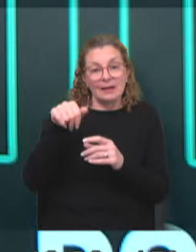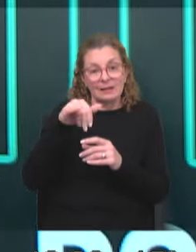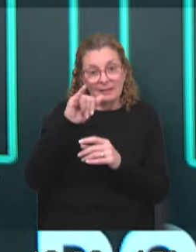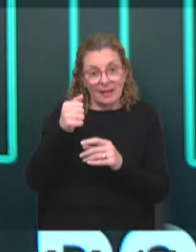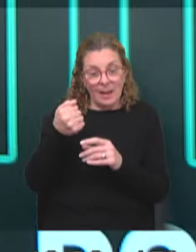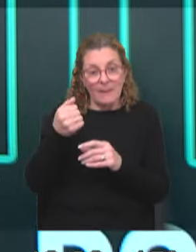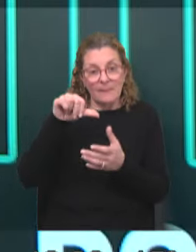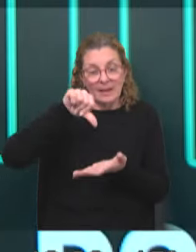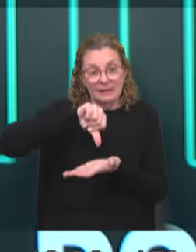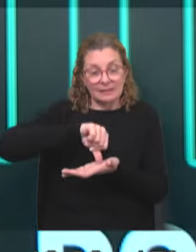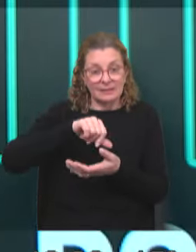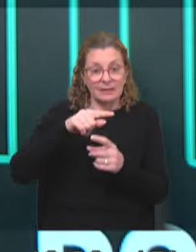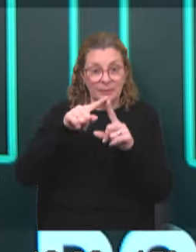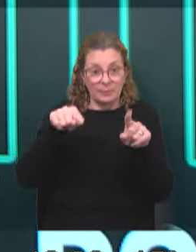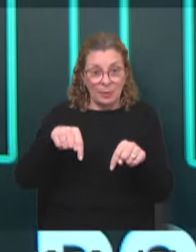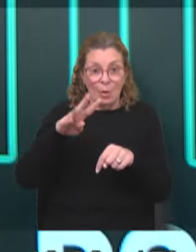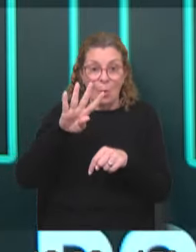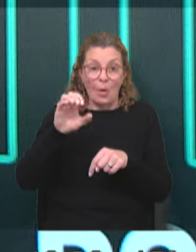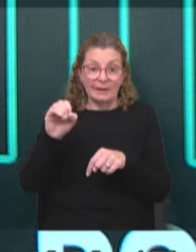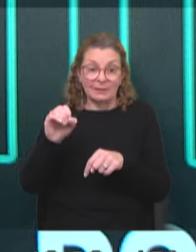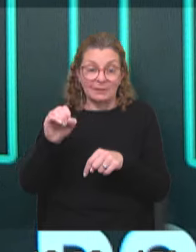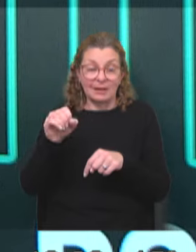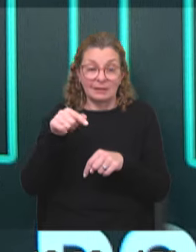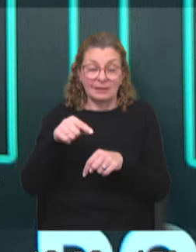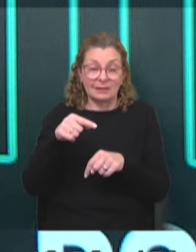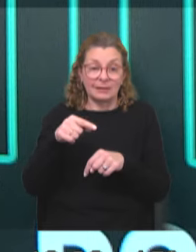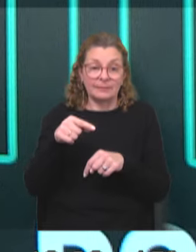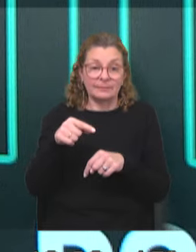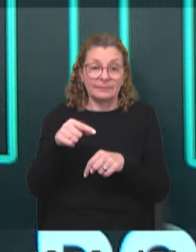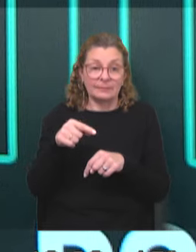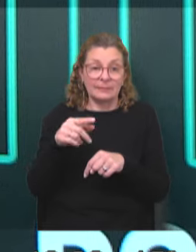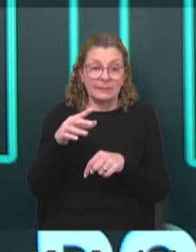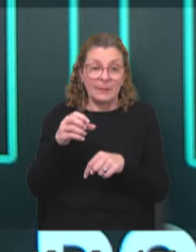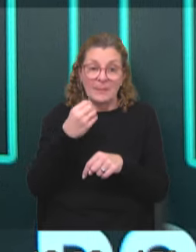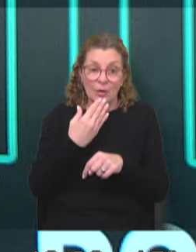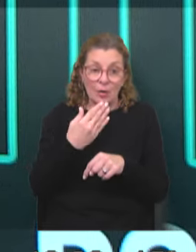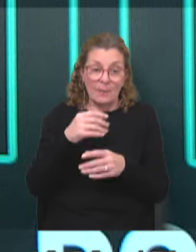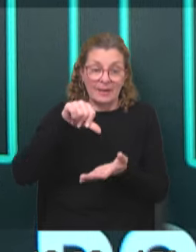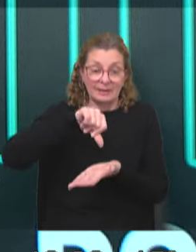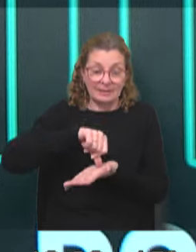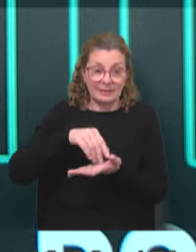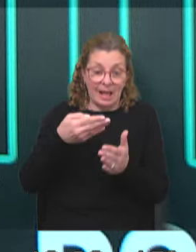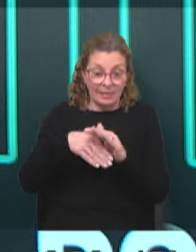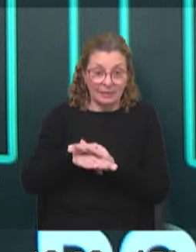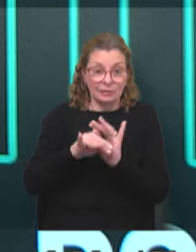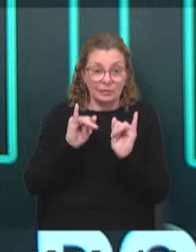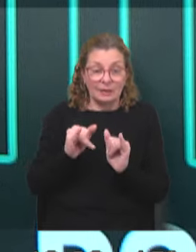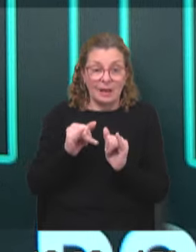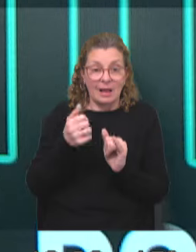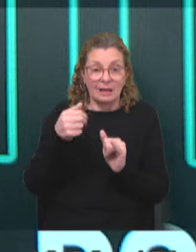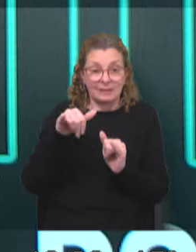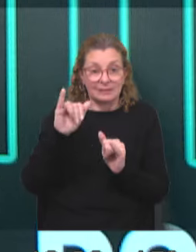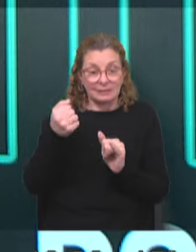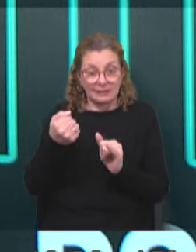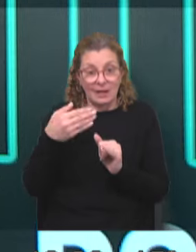país el espacio 40 de Javier García espacio país que es el el perdón Mejor país que es el conformado por antia